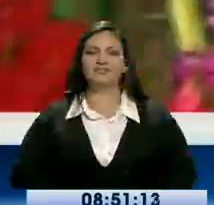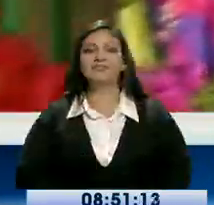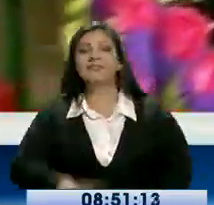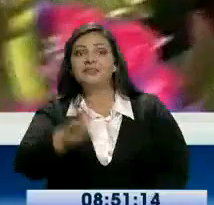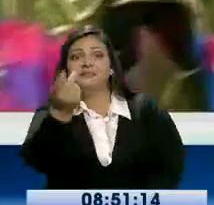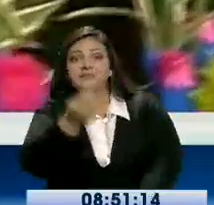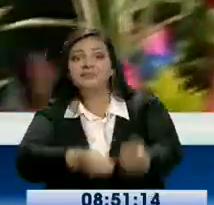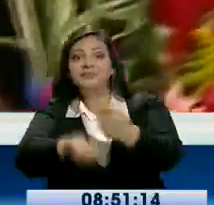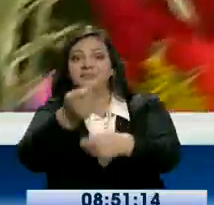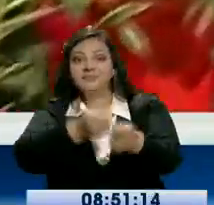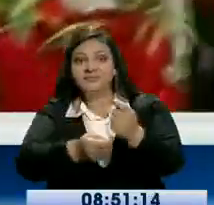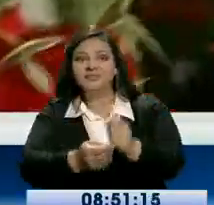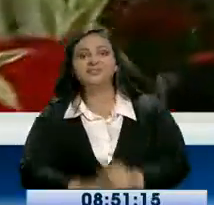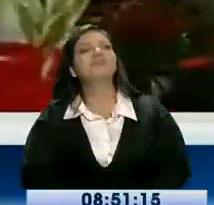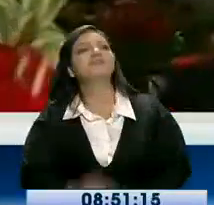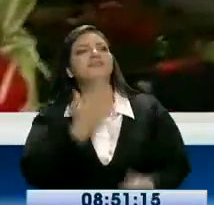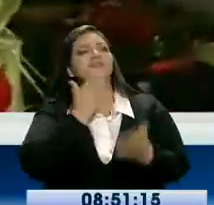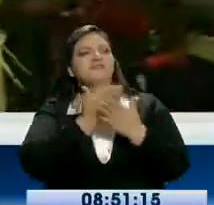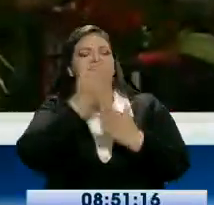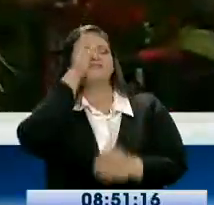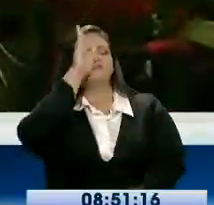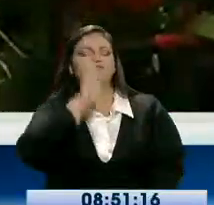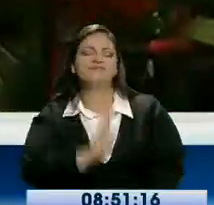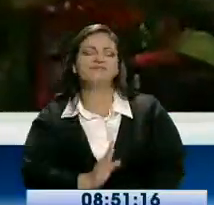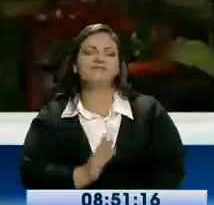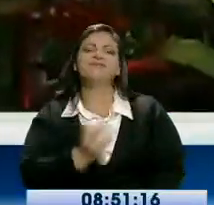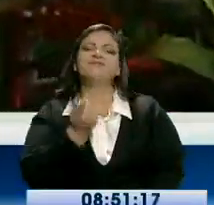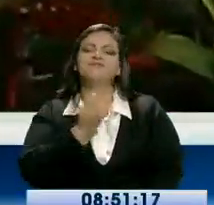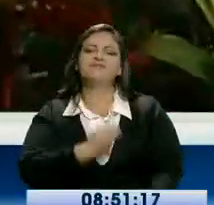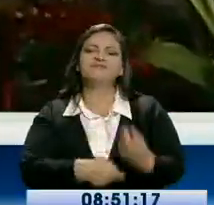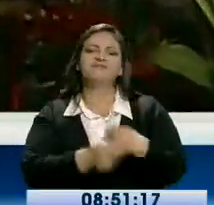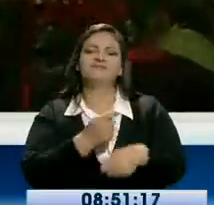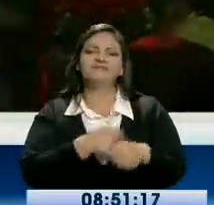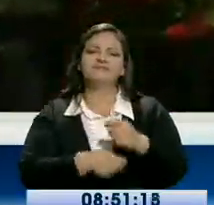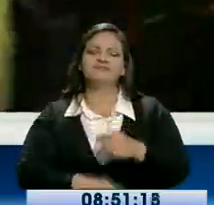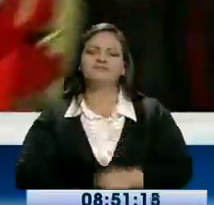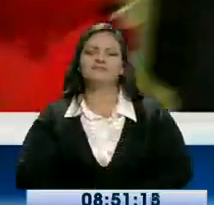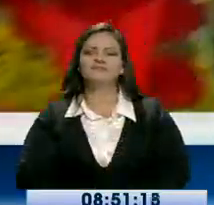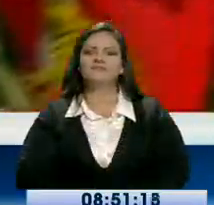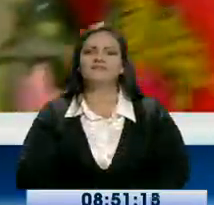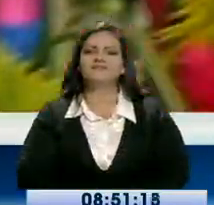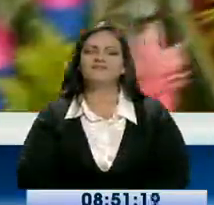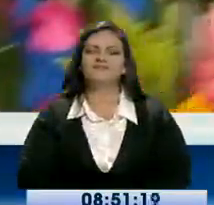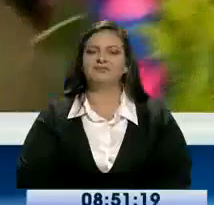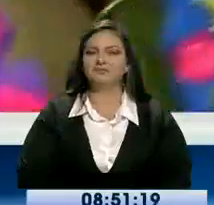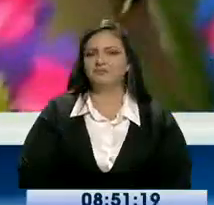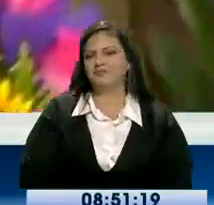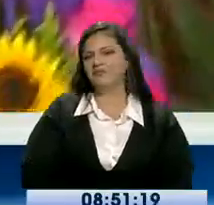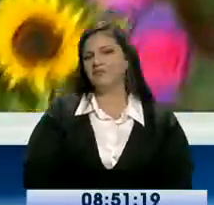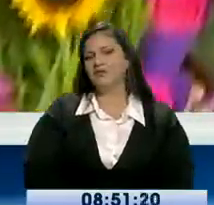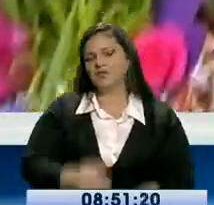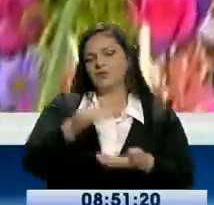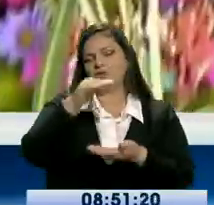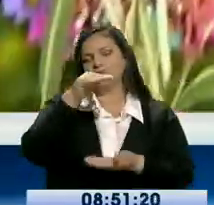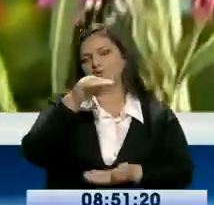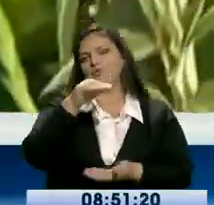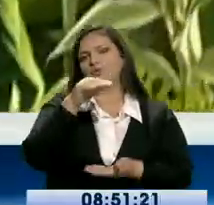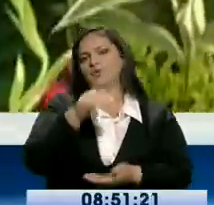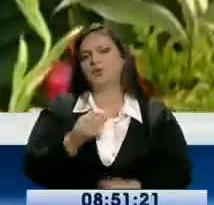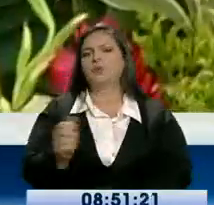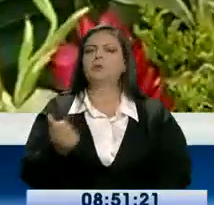ramos? Gracias a Dios, sí, se está vendiendo. ¿Cuál es el que más se vende? Ahorita estamos así, precios, como digo, están llevando pequeños